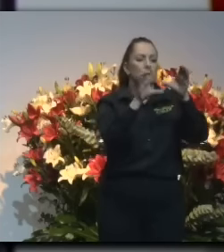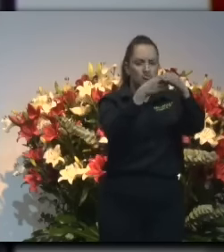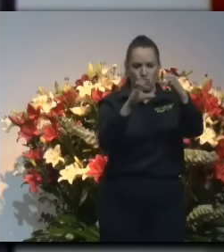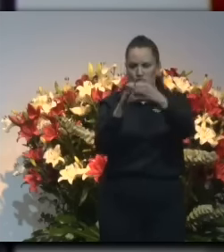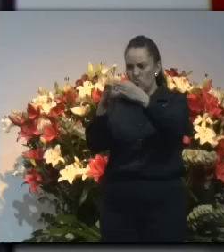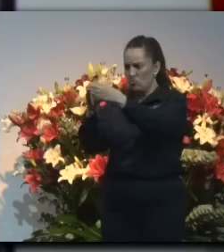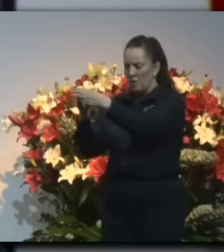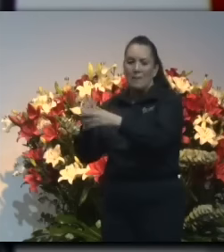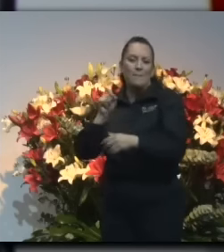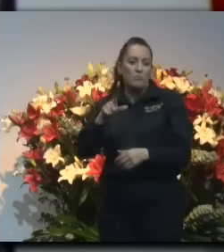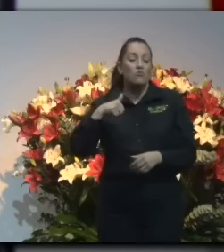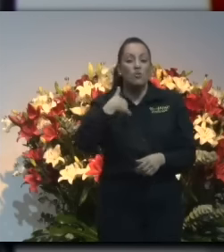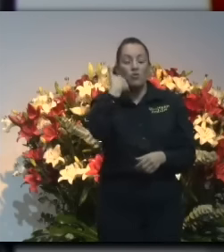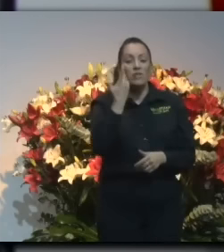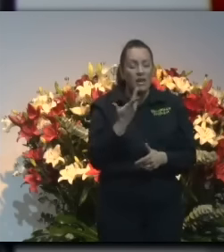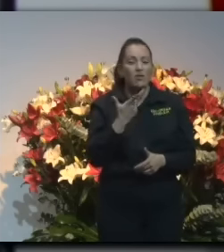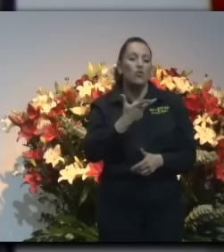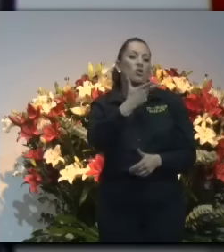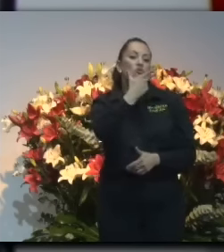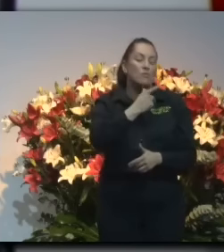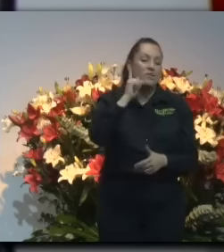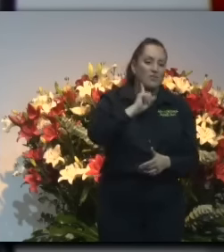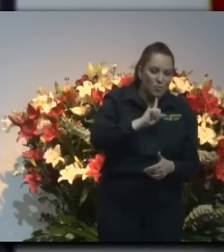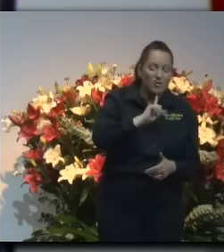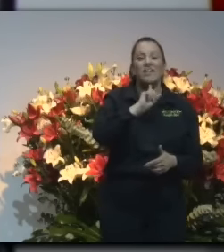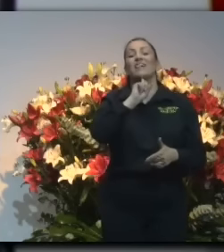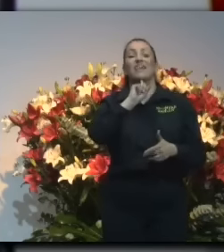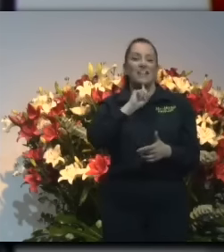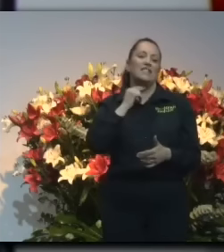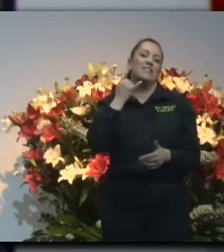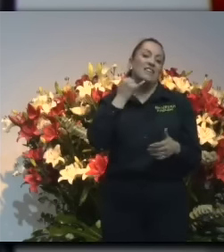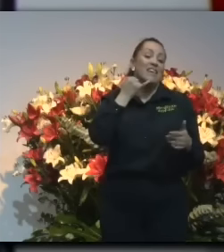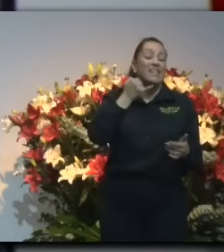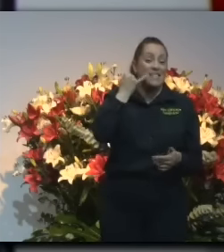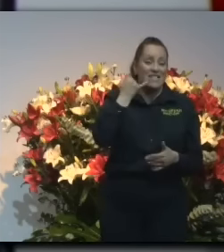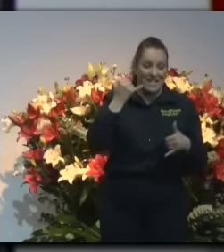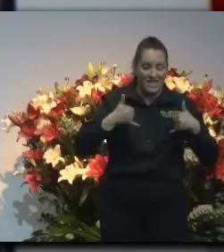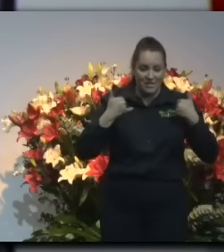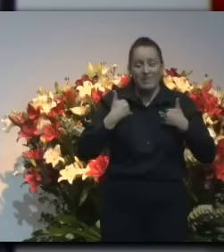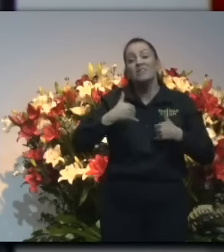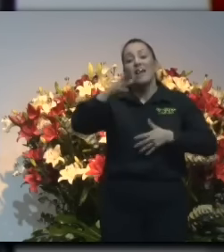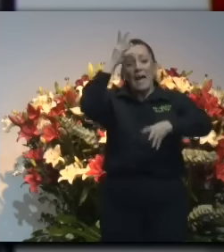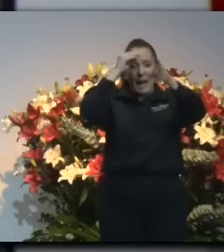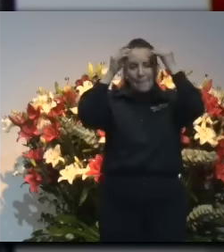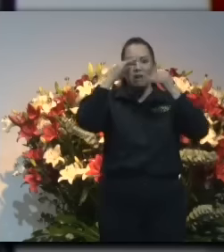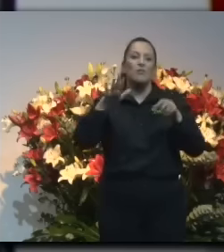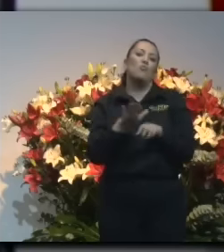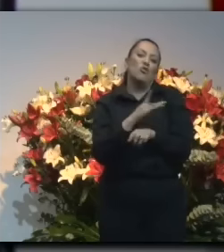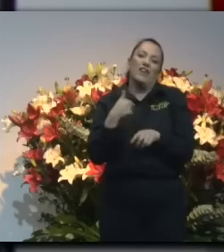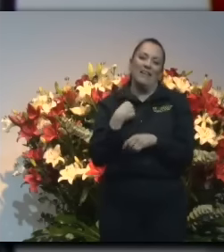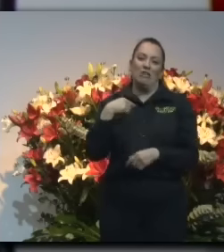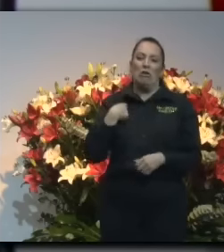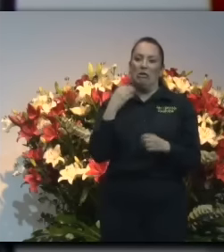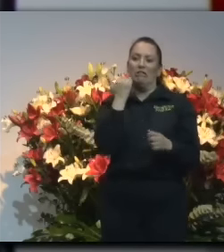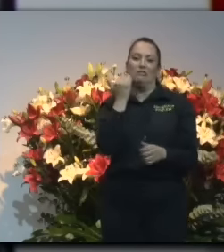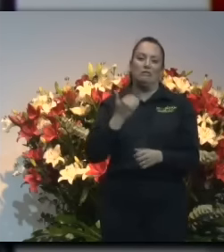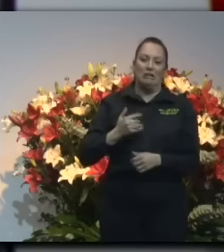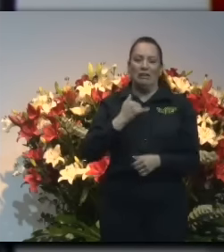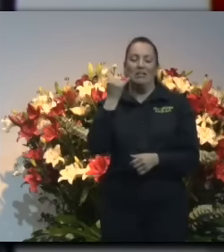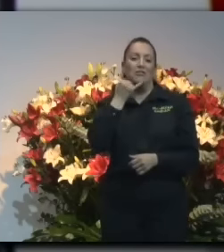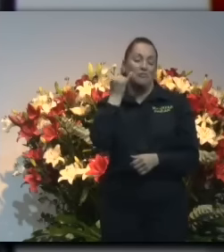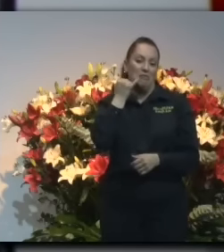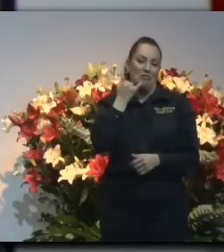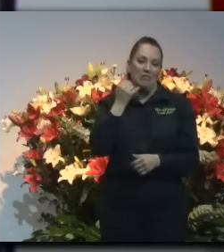inglés para que no hablen como yo, you have to walk the talk. Sino, yo no tuve esa oportunidad de estudiar en una